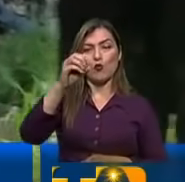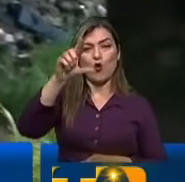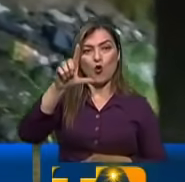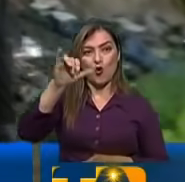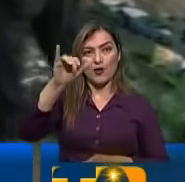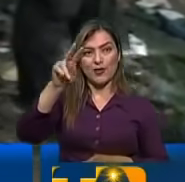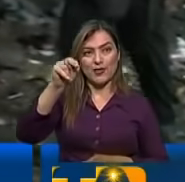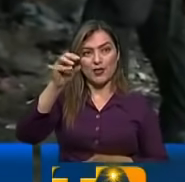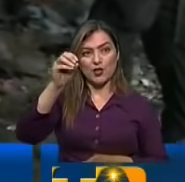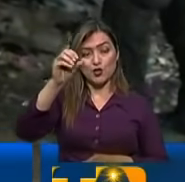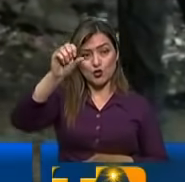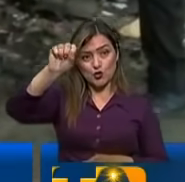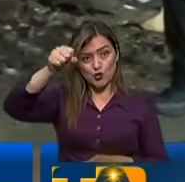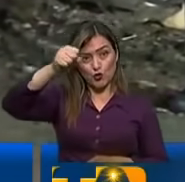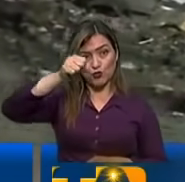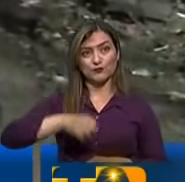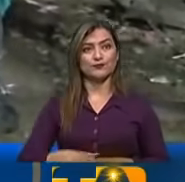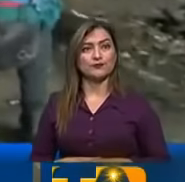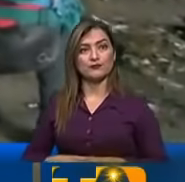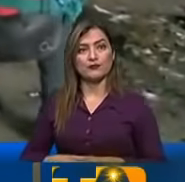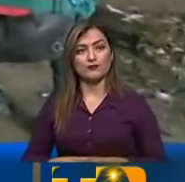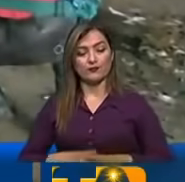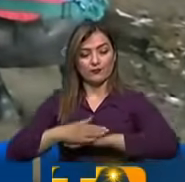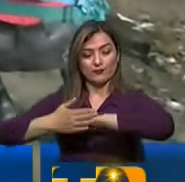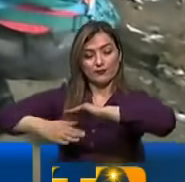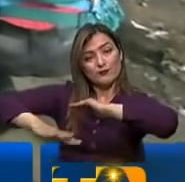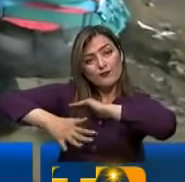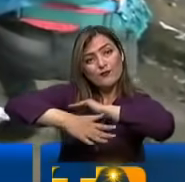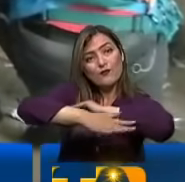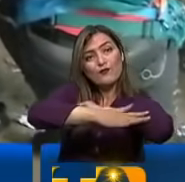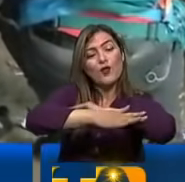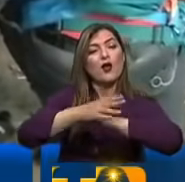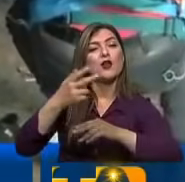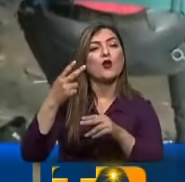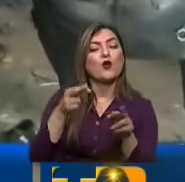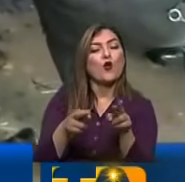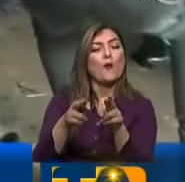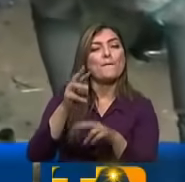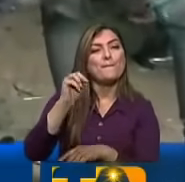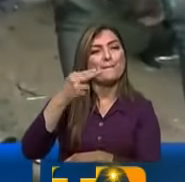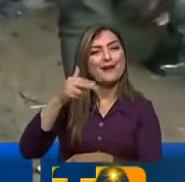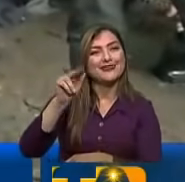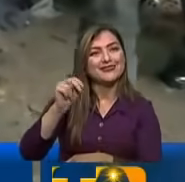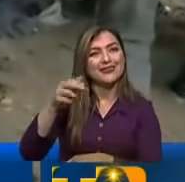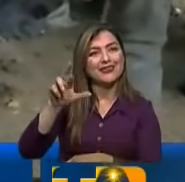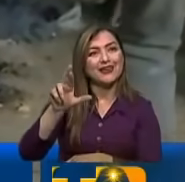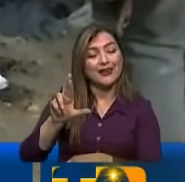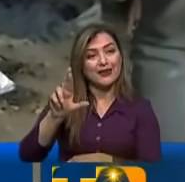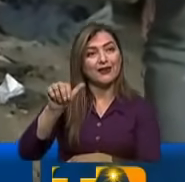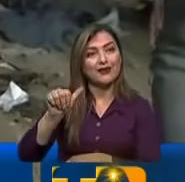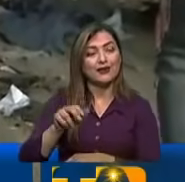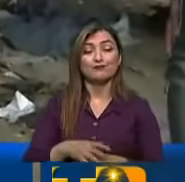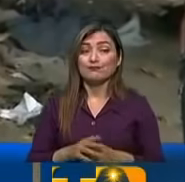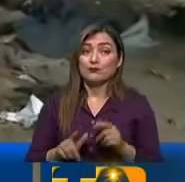los Molinos del Censo, en la quebrada del río Machángara, muchas personas aprovechan de